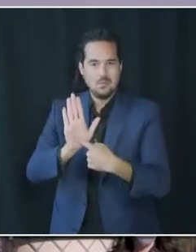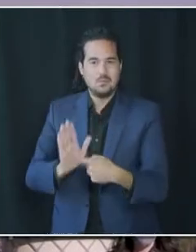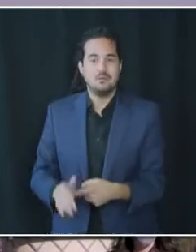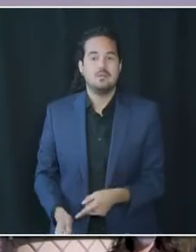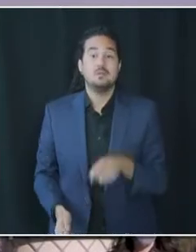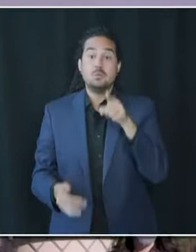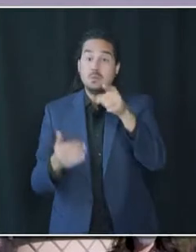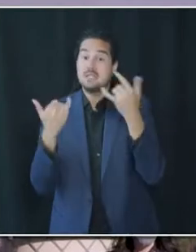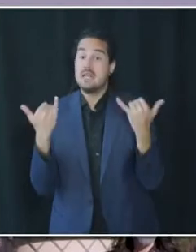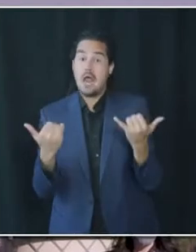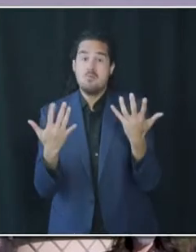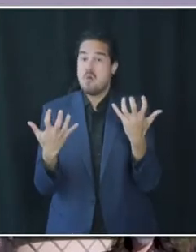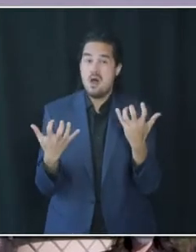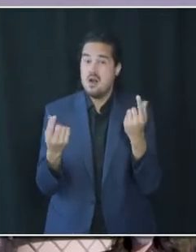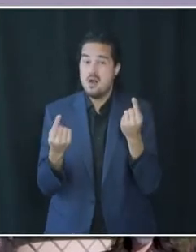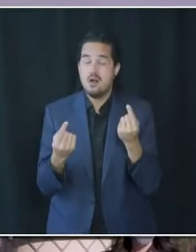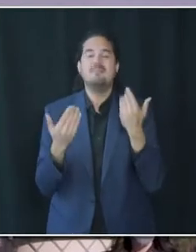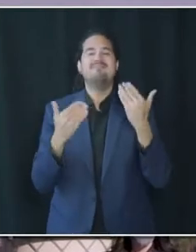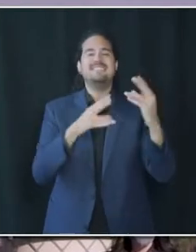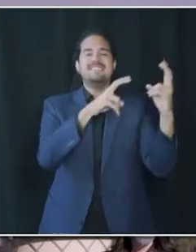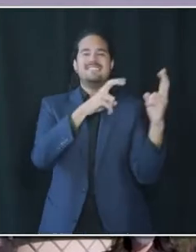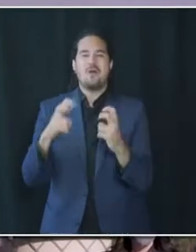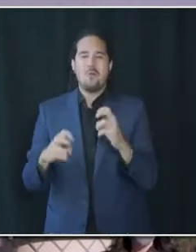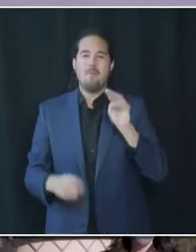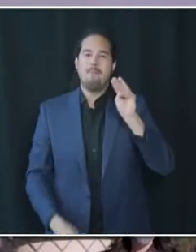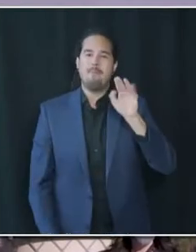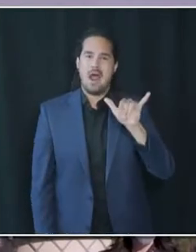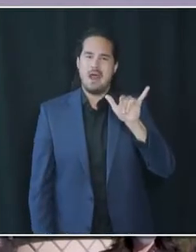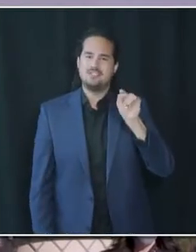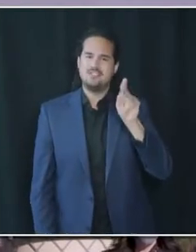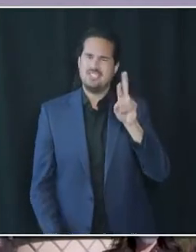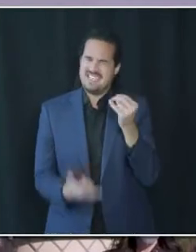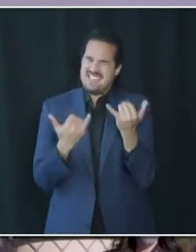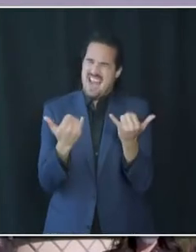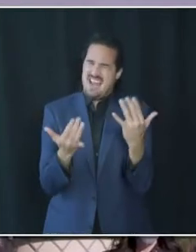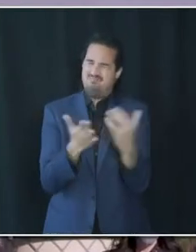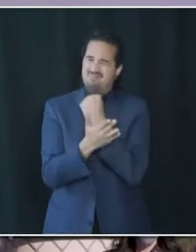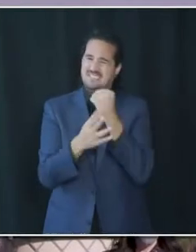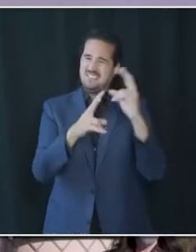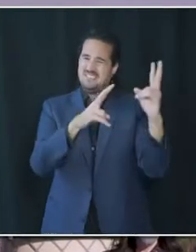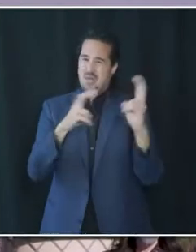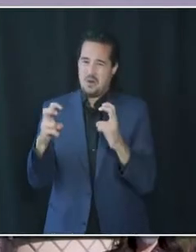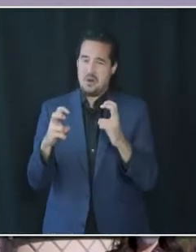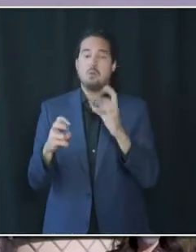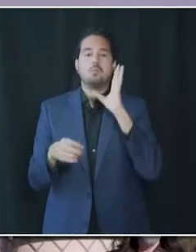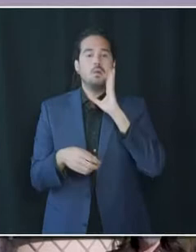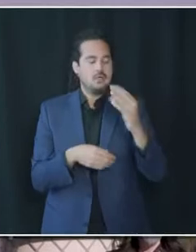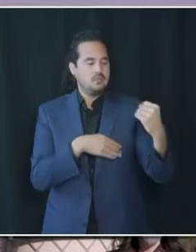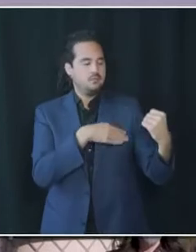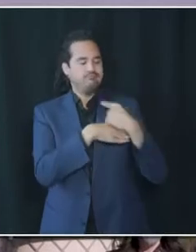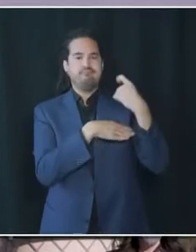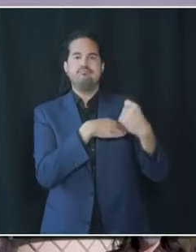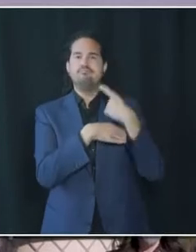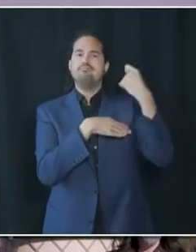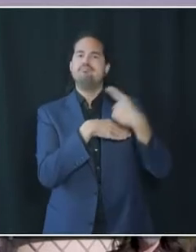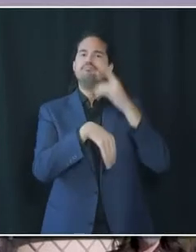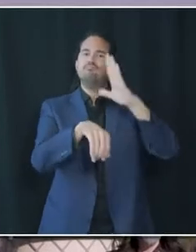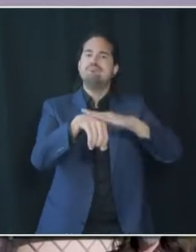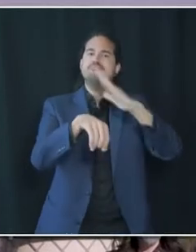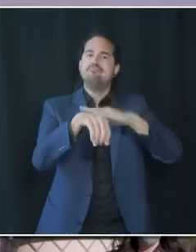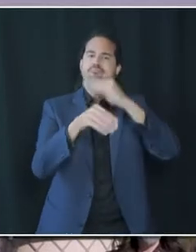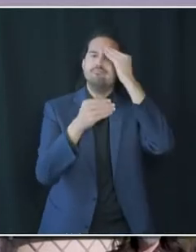maite twitter a quienes alguna de alameda para recibir esos beneficios de